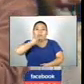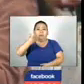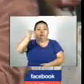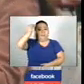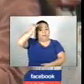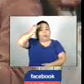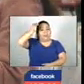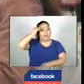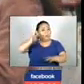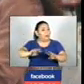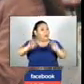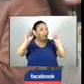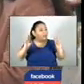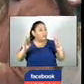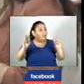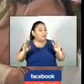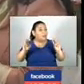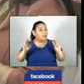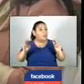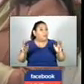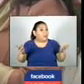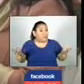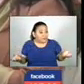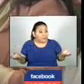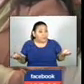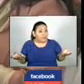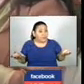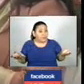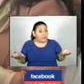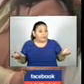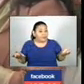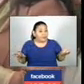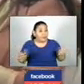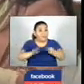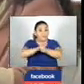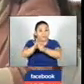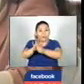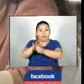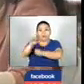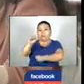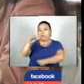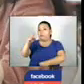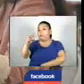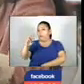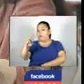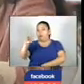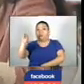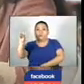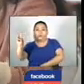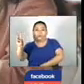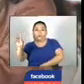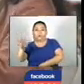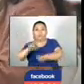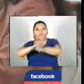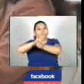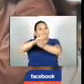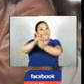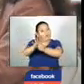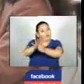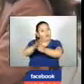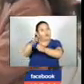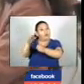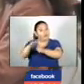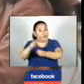suficiente respecto a lo que es el virus SARS-CoV-2 que produce la enfermedad COVID-19 y